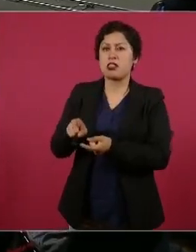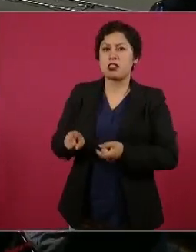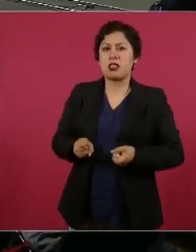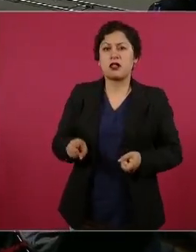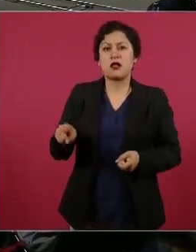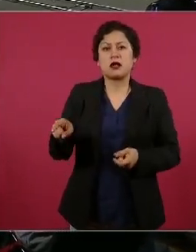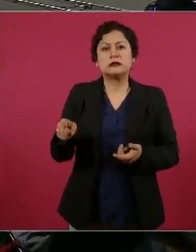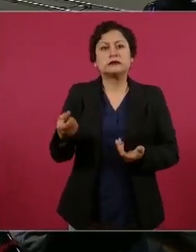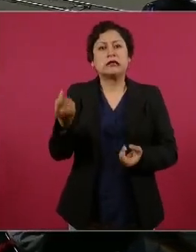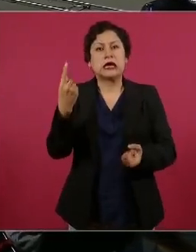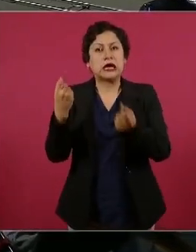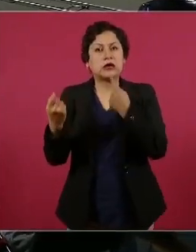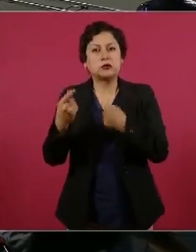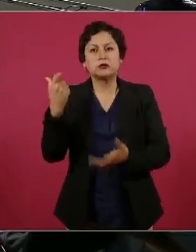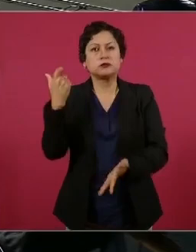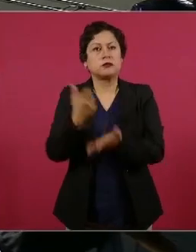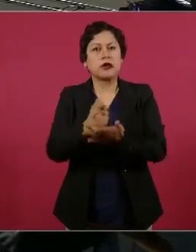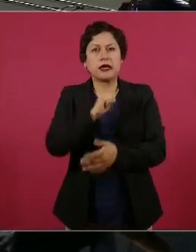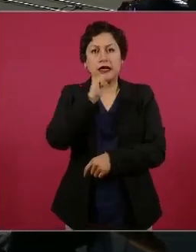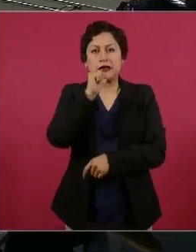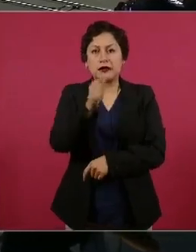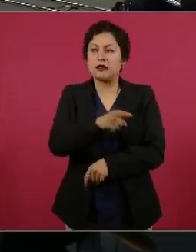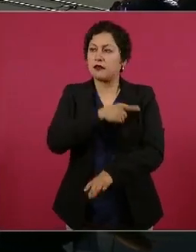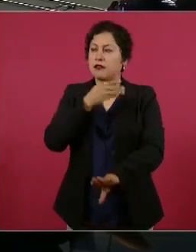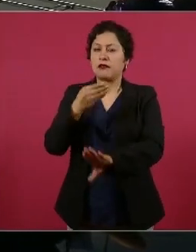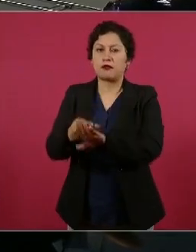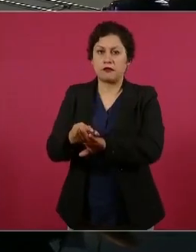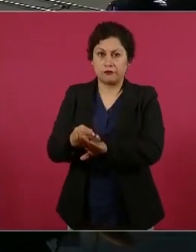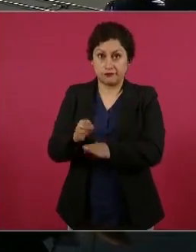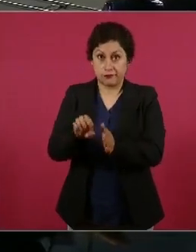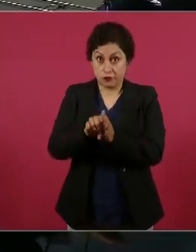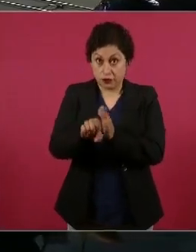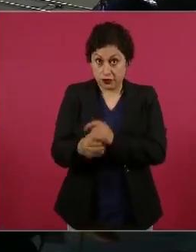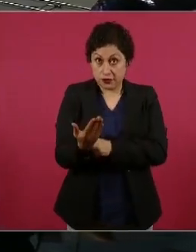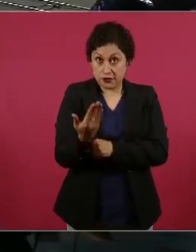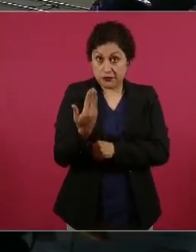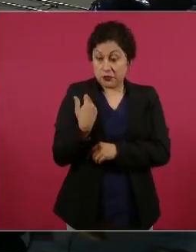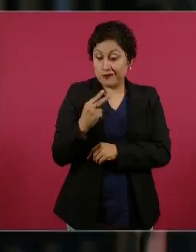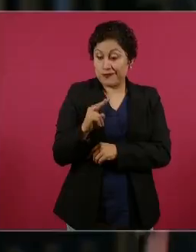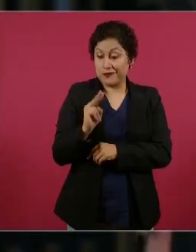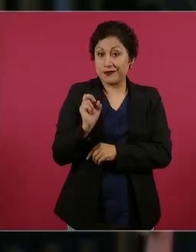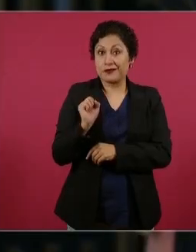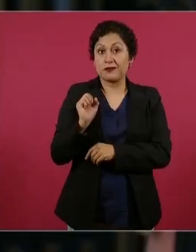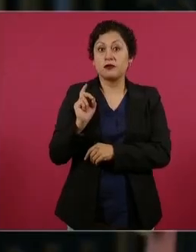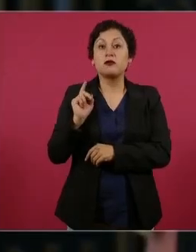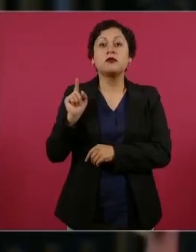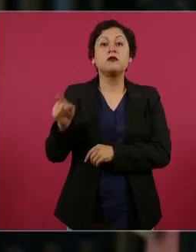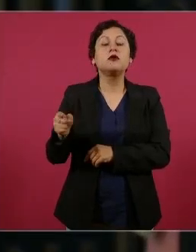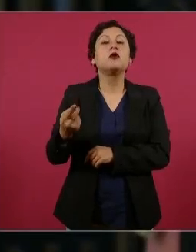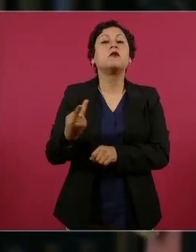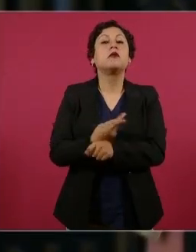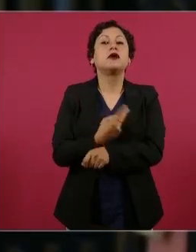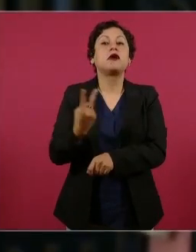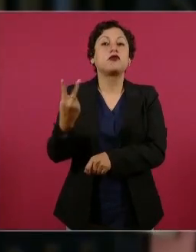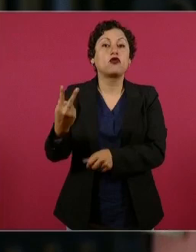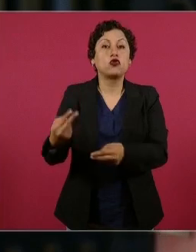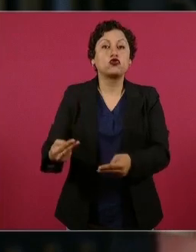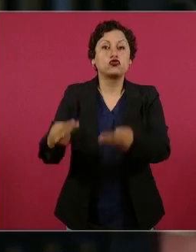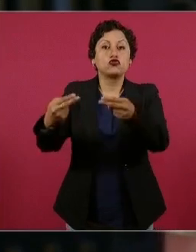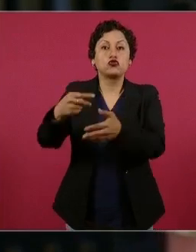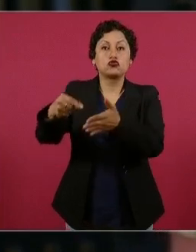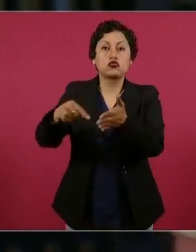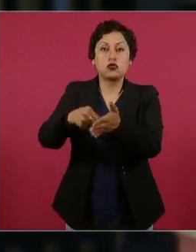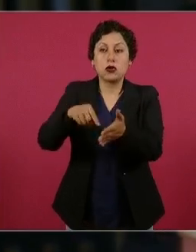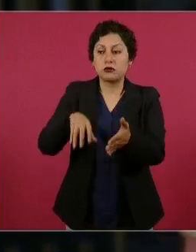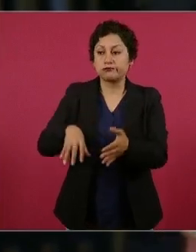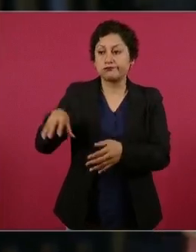represalias. Aquellos que no cumplen con la cuota, como ocurrió el pasado fin de semana, cuando dos establecimientos fueron incendiados